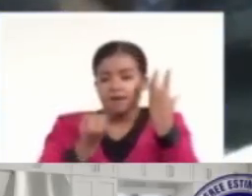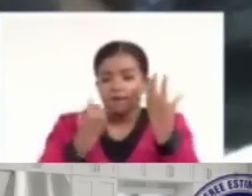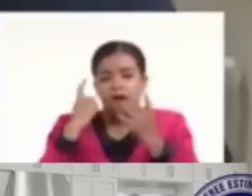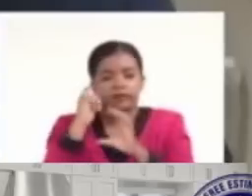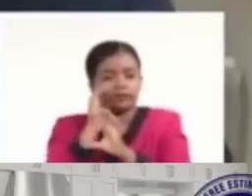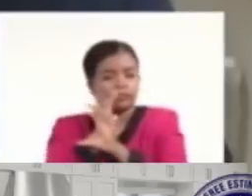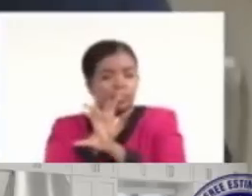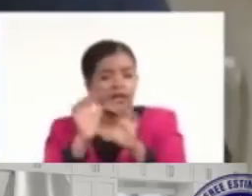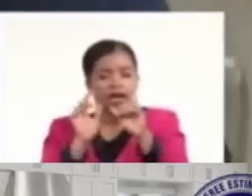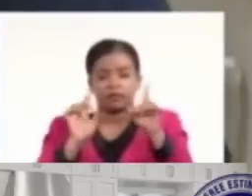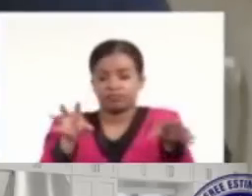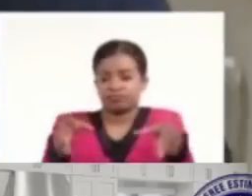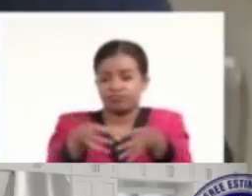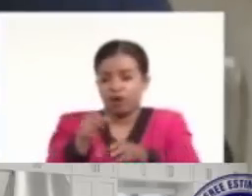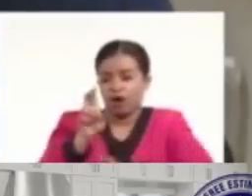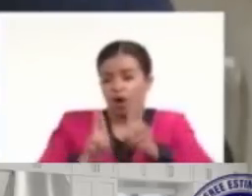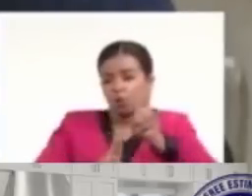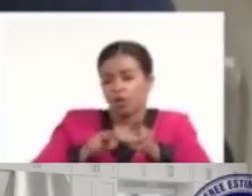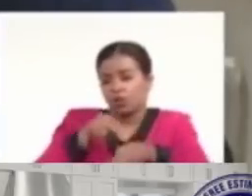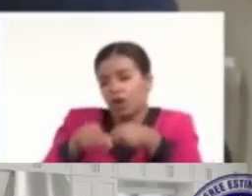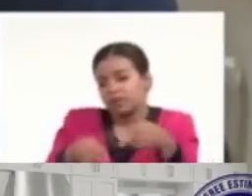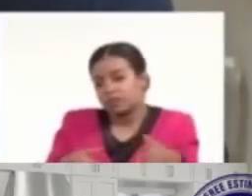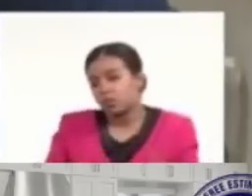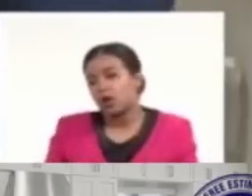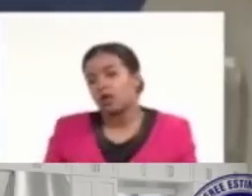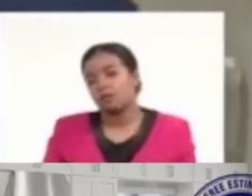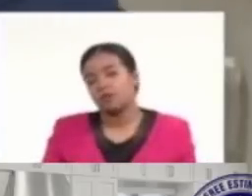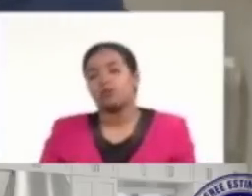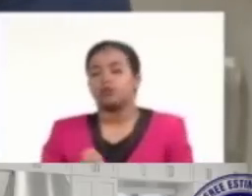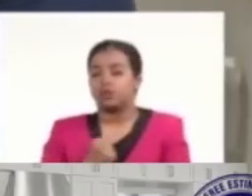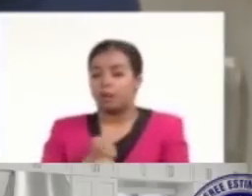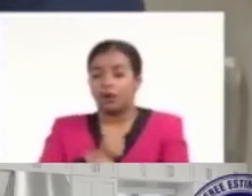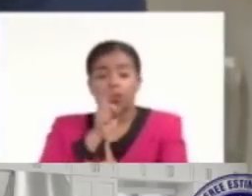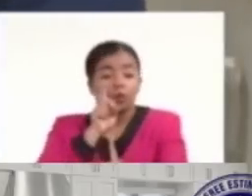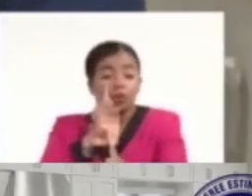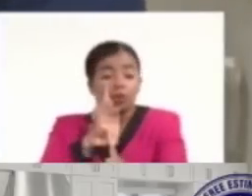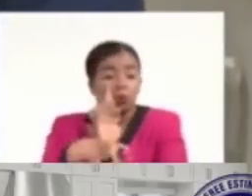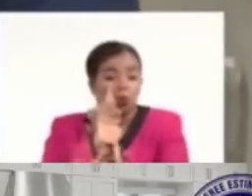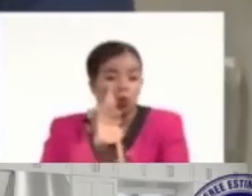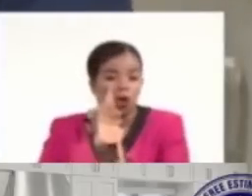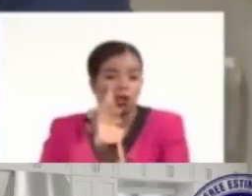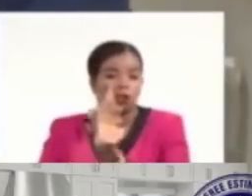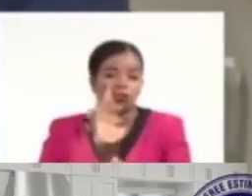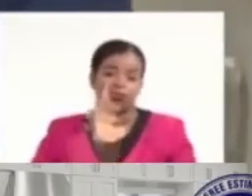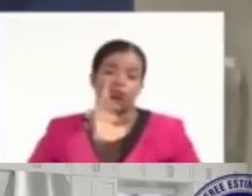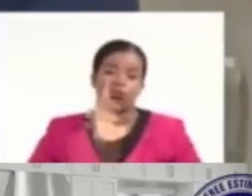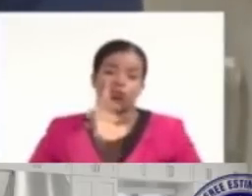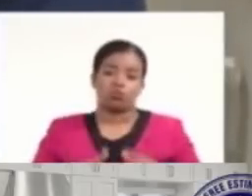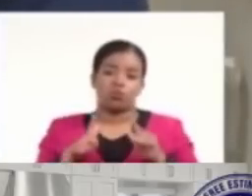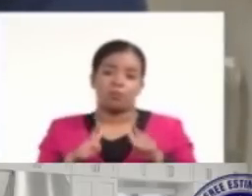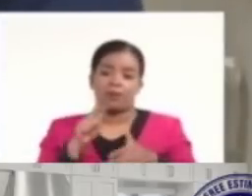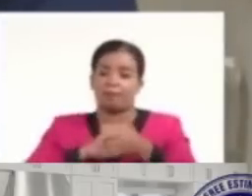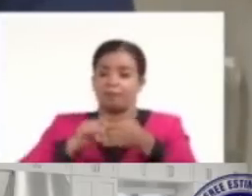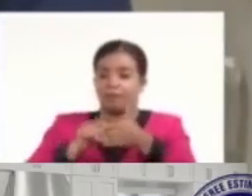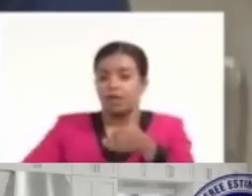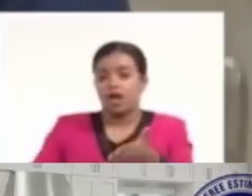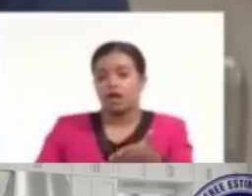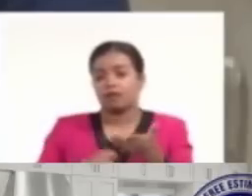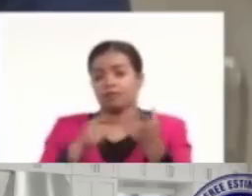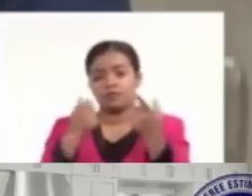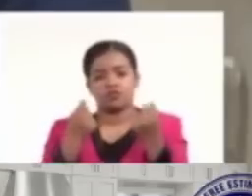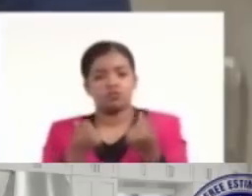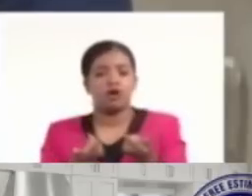colectiva, aunar todas esas potencialidades en función de cumplimiento de los planes, de los